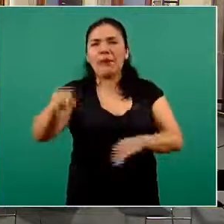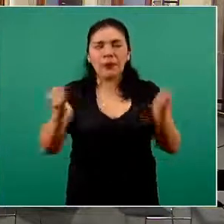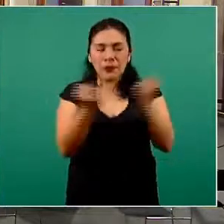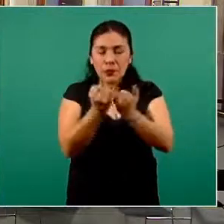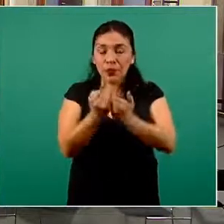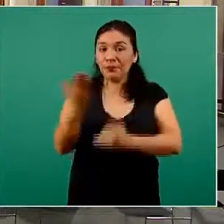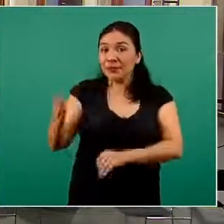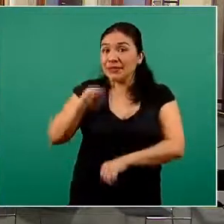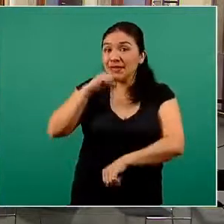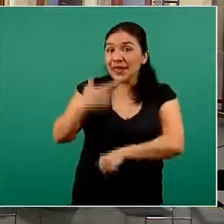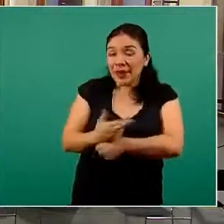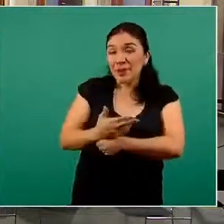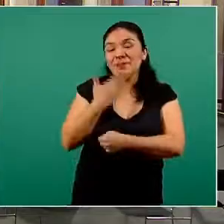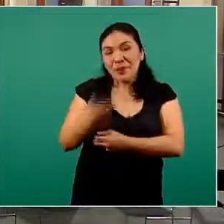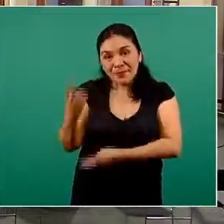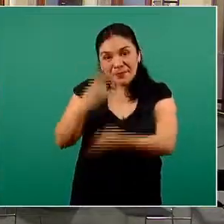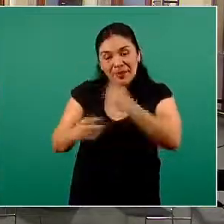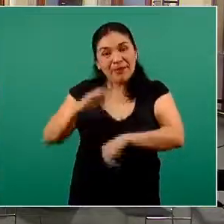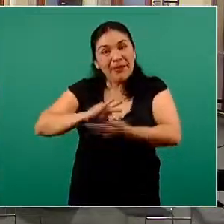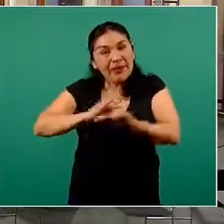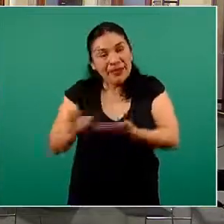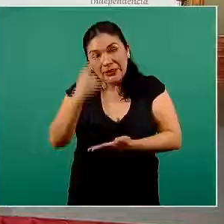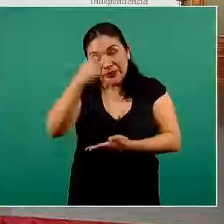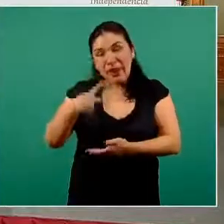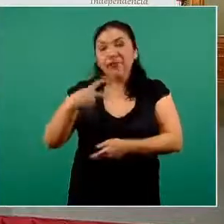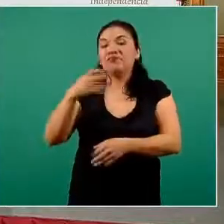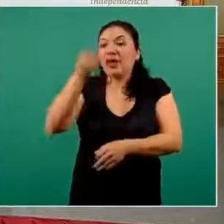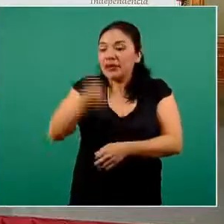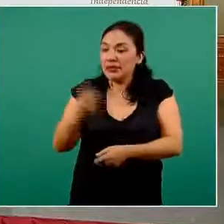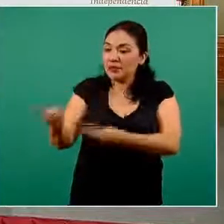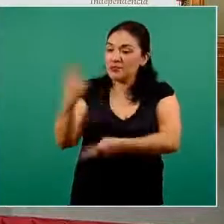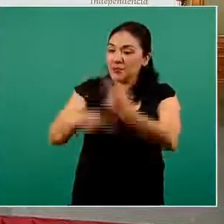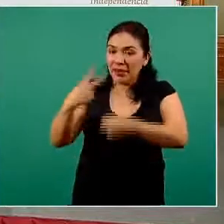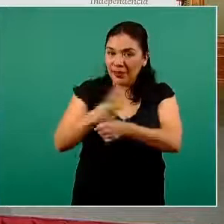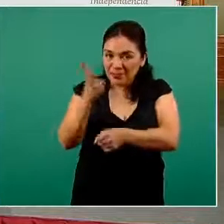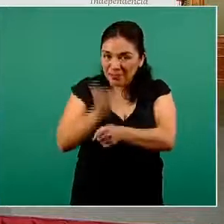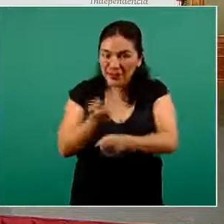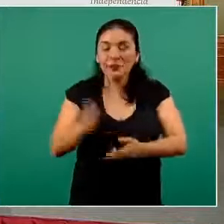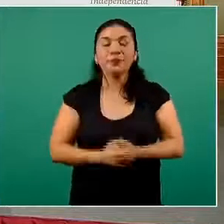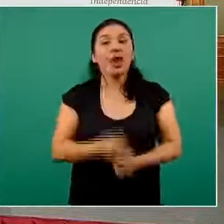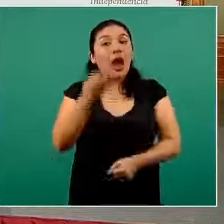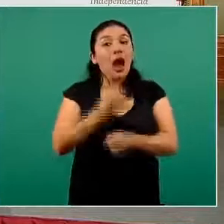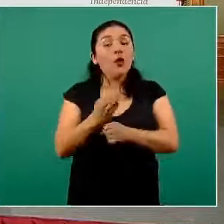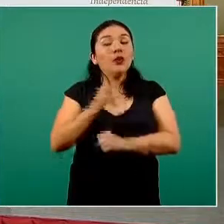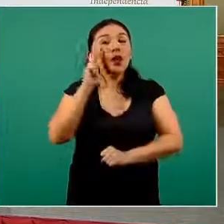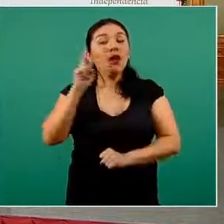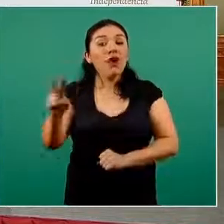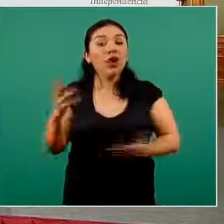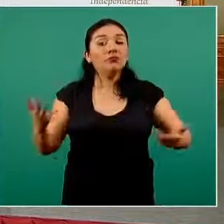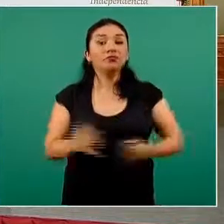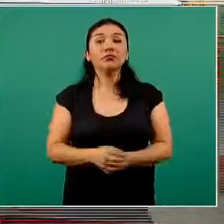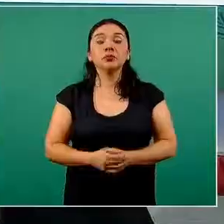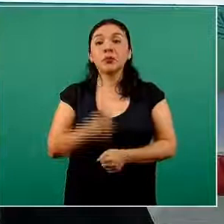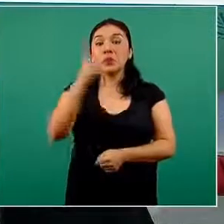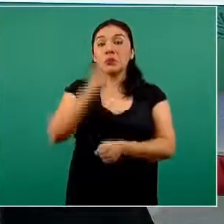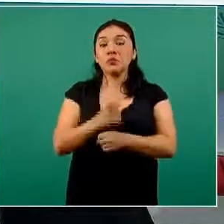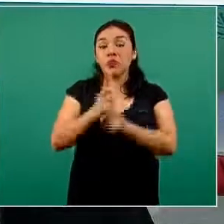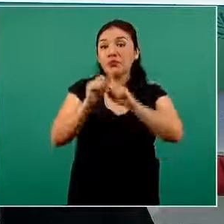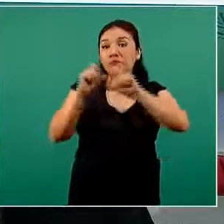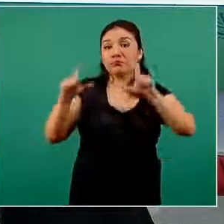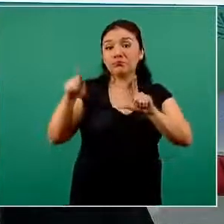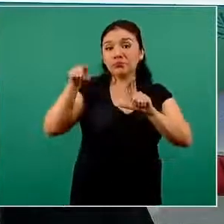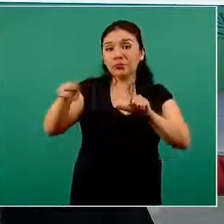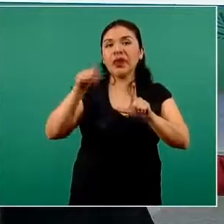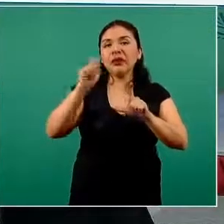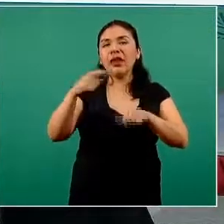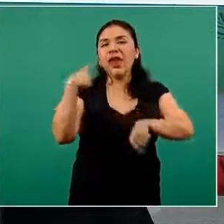Secretario Márquez, bienvenido y muchas gracias por aceptar la invitación. Vamos a observar la primera de nuestras diapositivas,